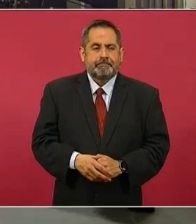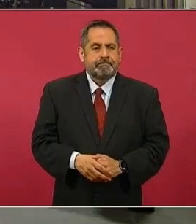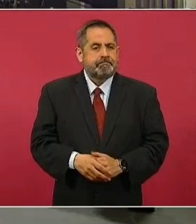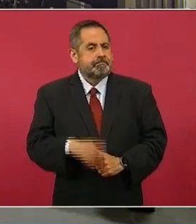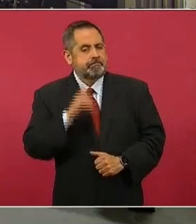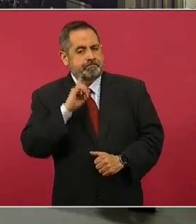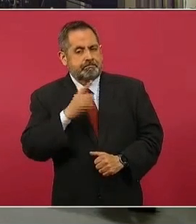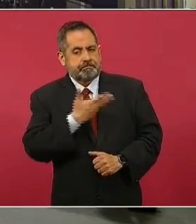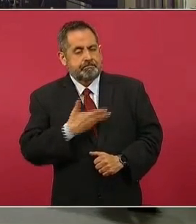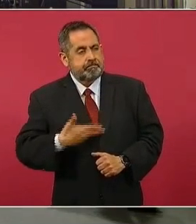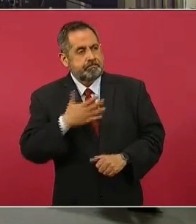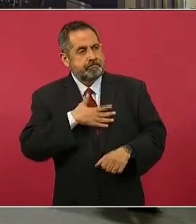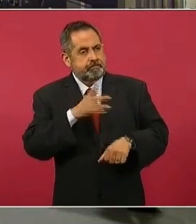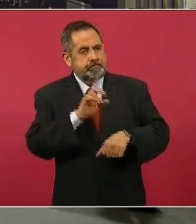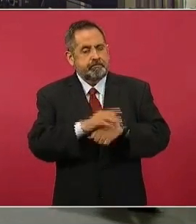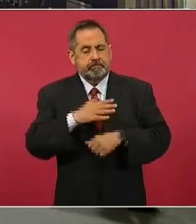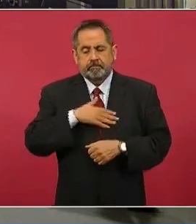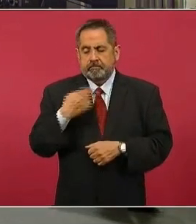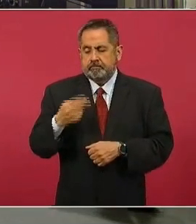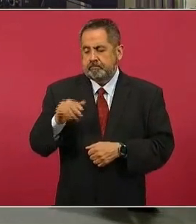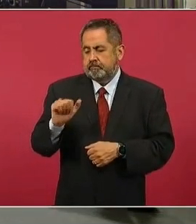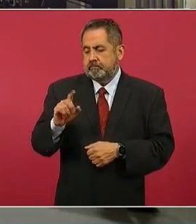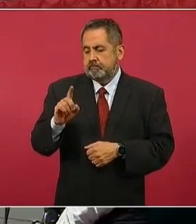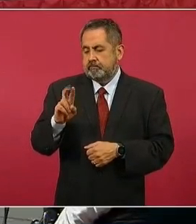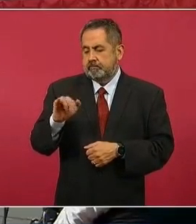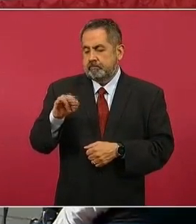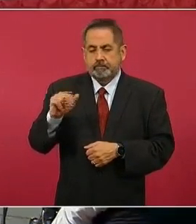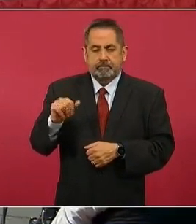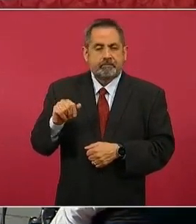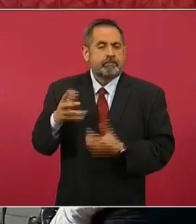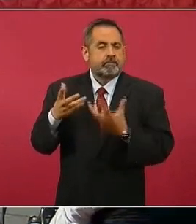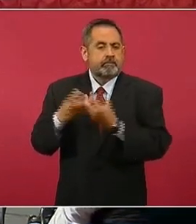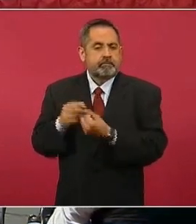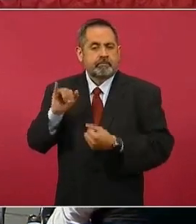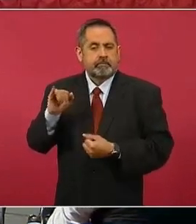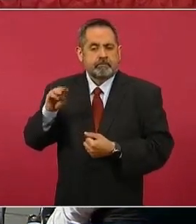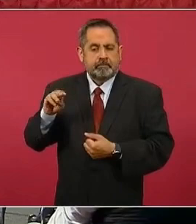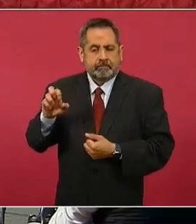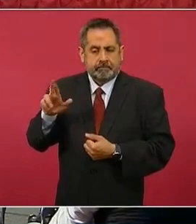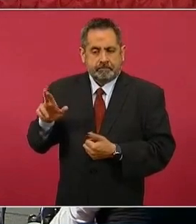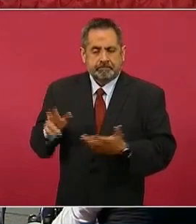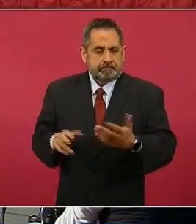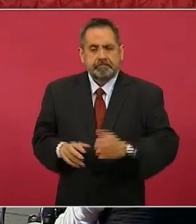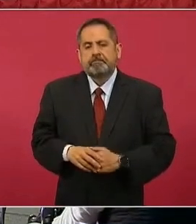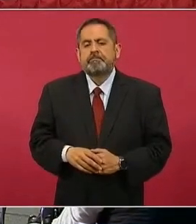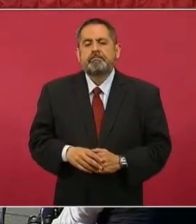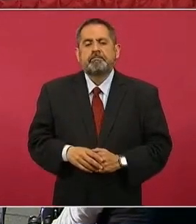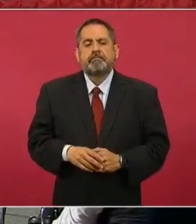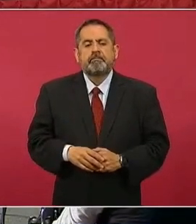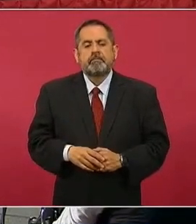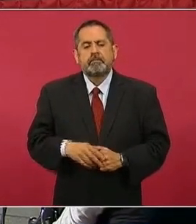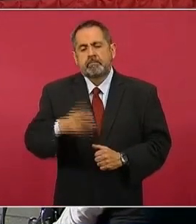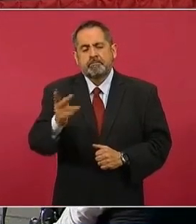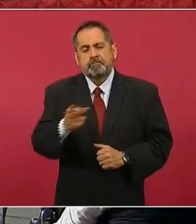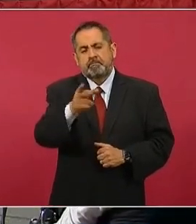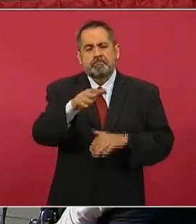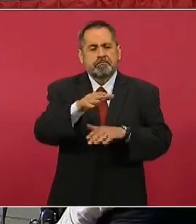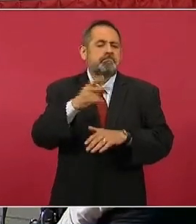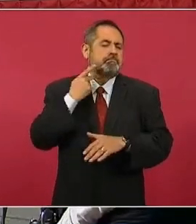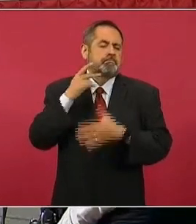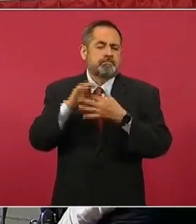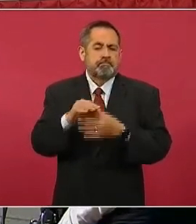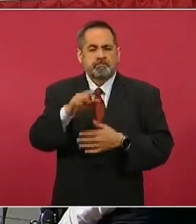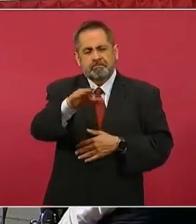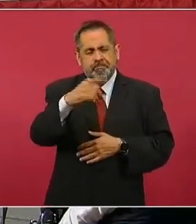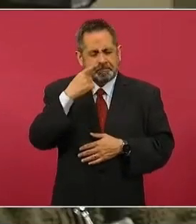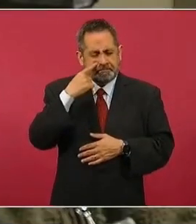Muy buenos días, Adriana Estela Flores del Instituto Mexicano de la Radio. Yo le quiero hacer en primer lugar una pregunta en el tono político. Hubo